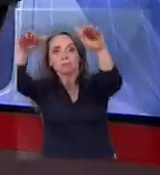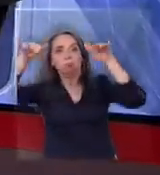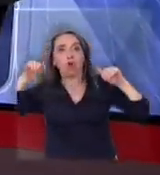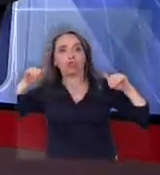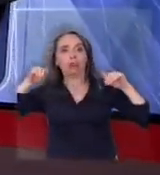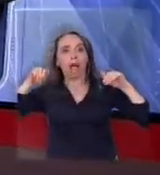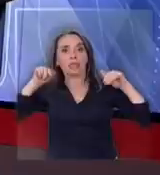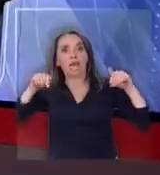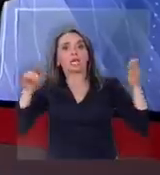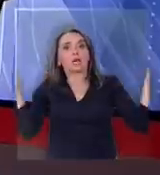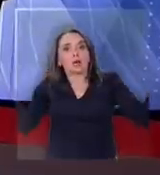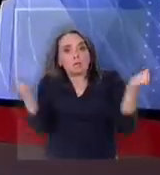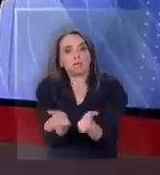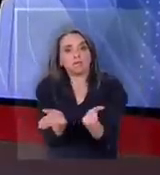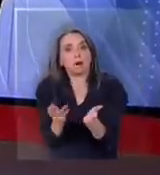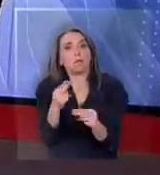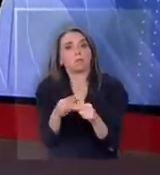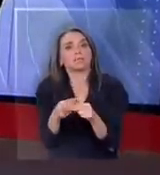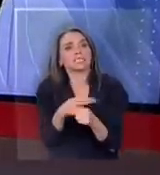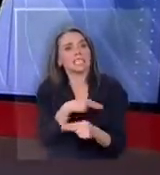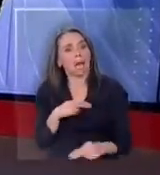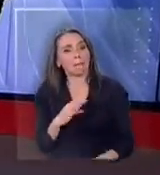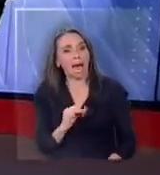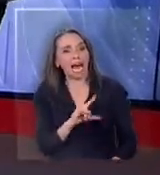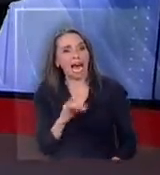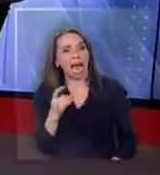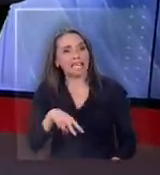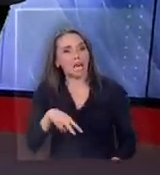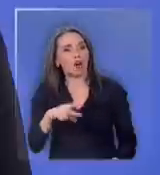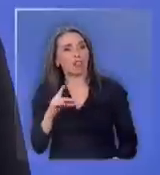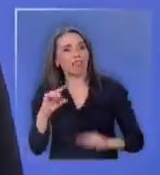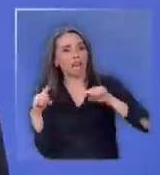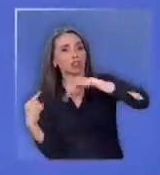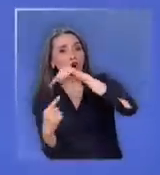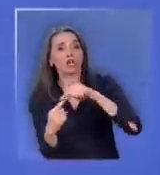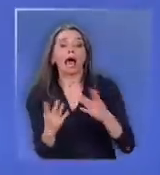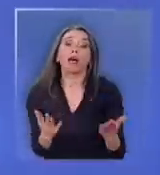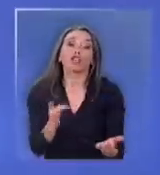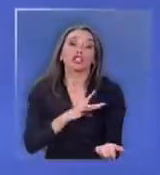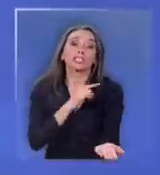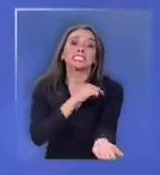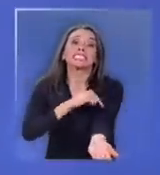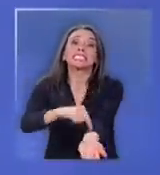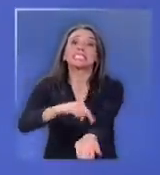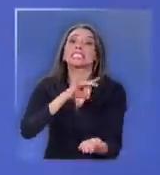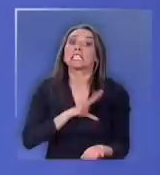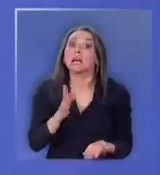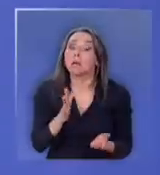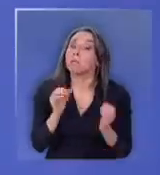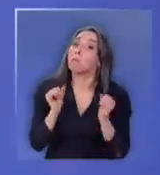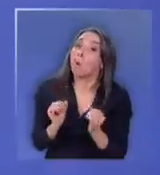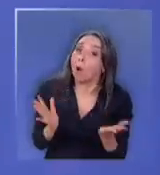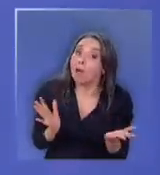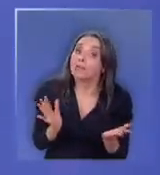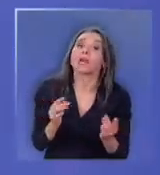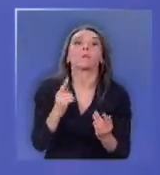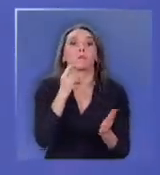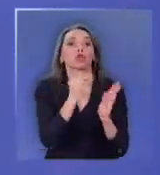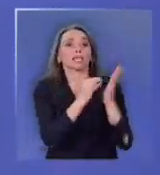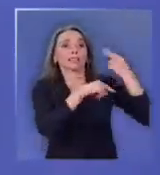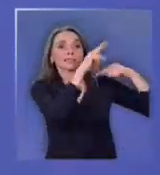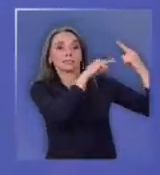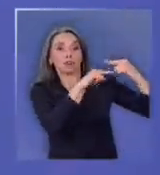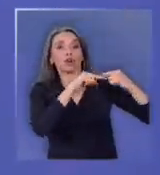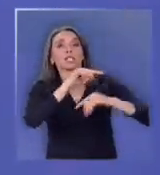de tornados eventualmente? En cuanto a nuestro país, se podría ser. ¿Por qué? Porque los registros en general que hemos tenido de tornados de